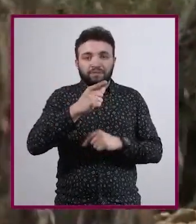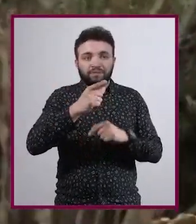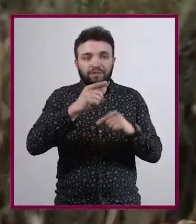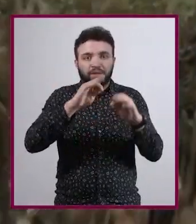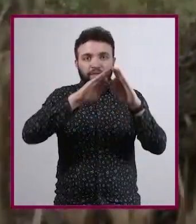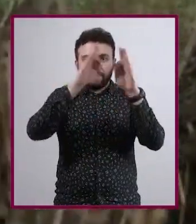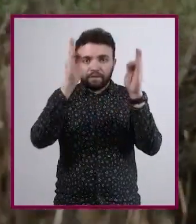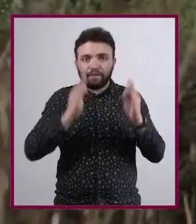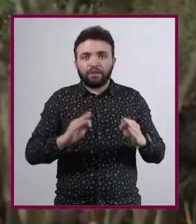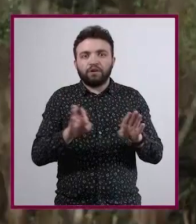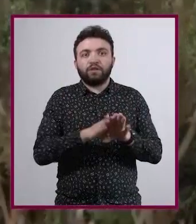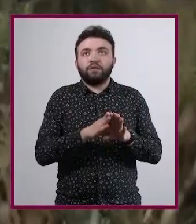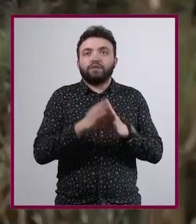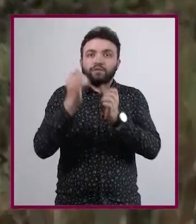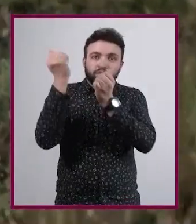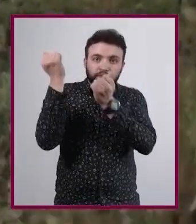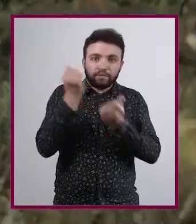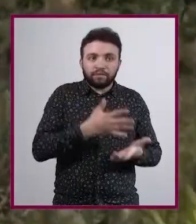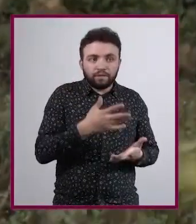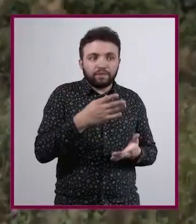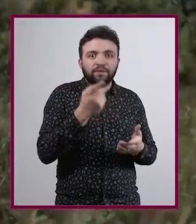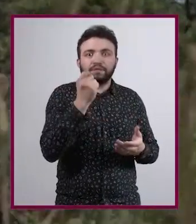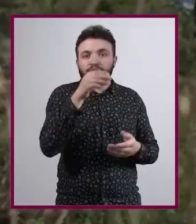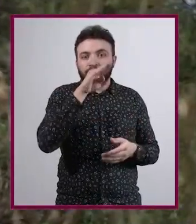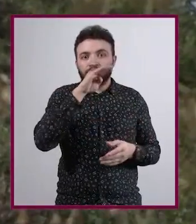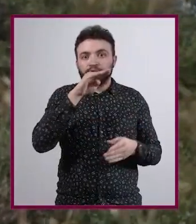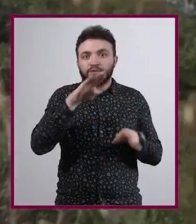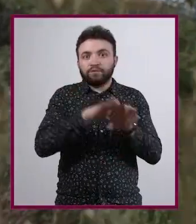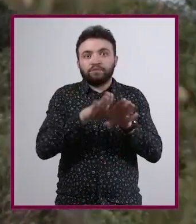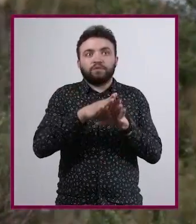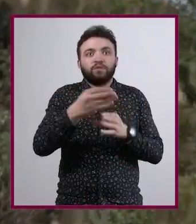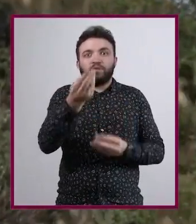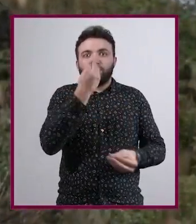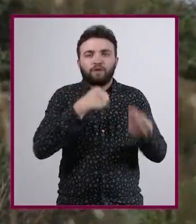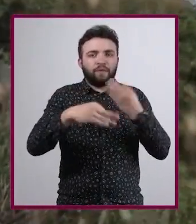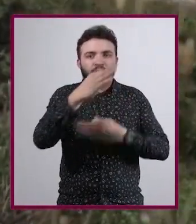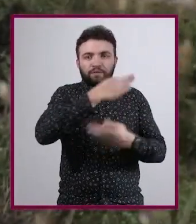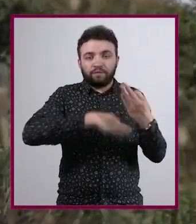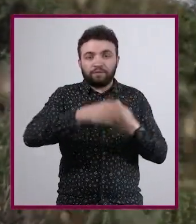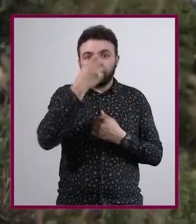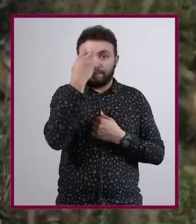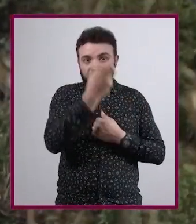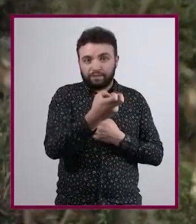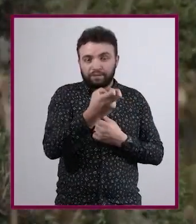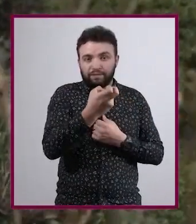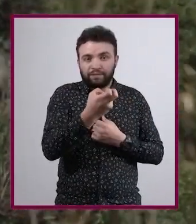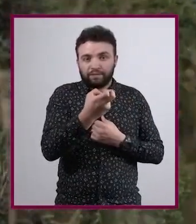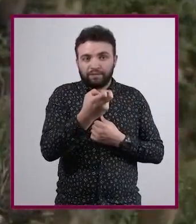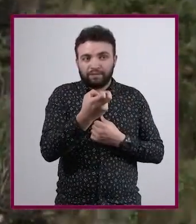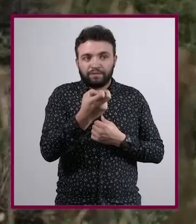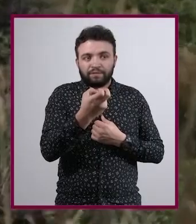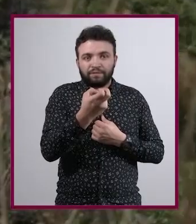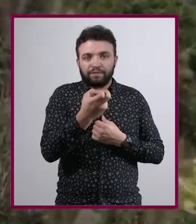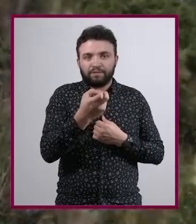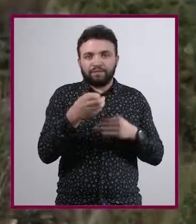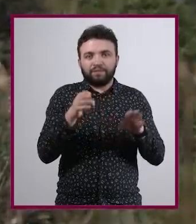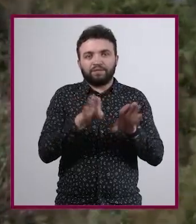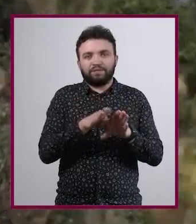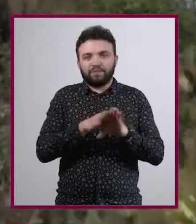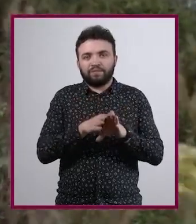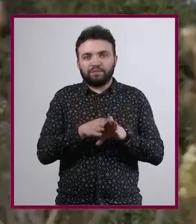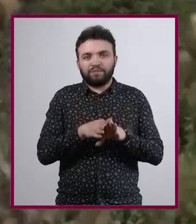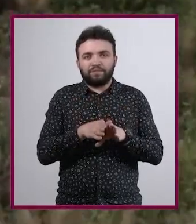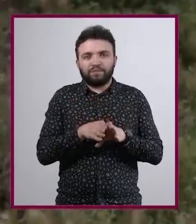en momentos de peligro a devorarlo todo. Entonces, en esta fabulación le llamo mítico-crítica porque